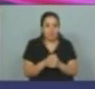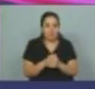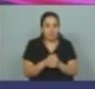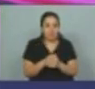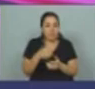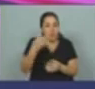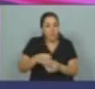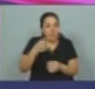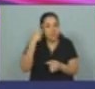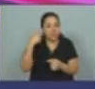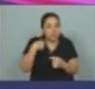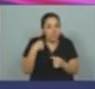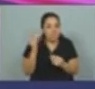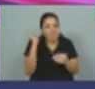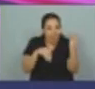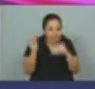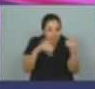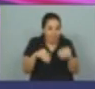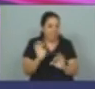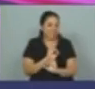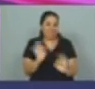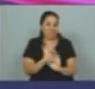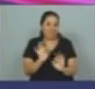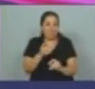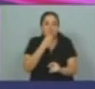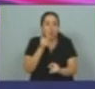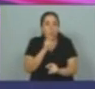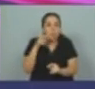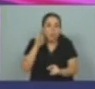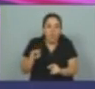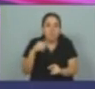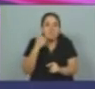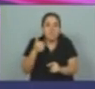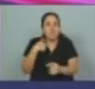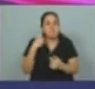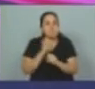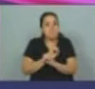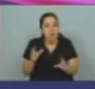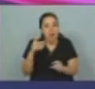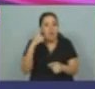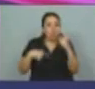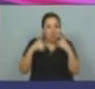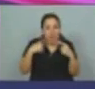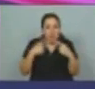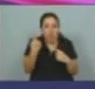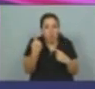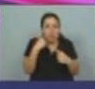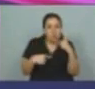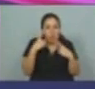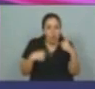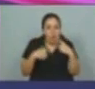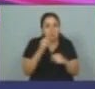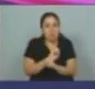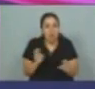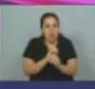Y no voy a entrar en eso, porque la verdad no me gusta ver a mis hijas con vergüenza o a una de ellas llorando,